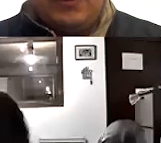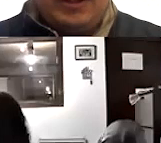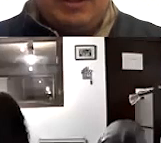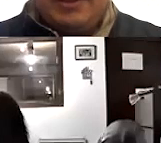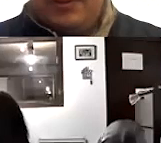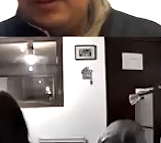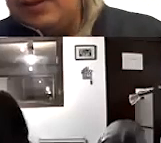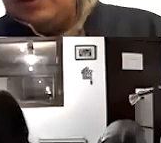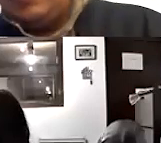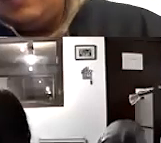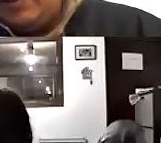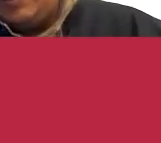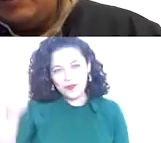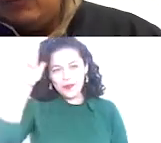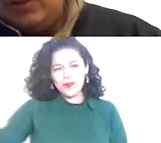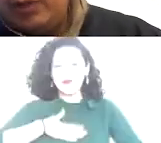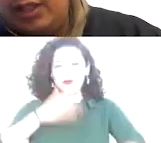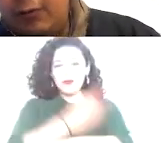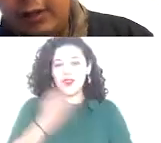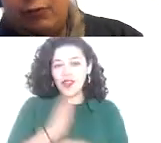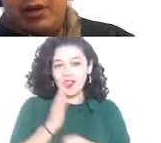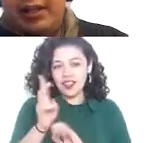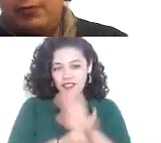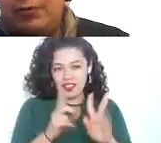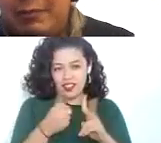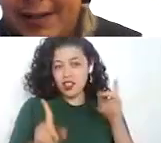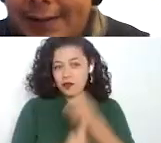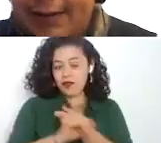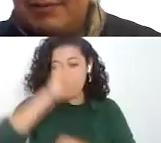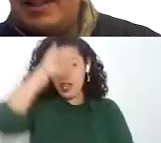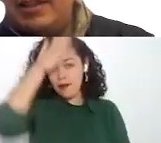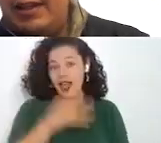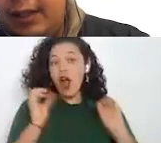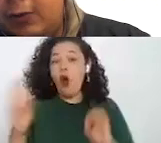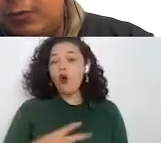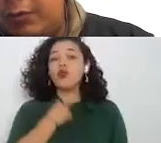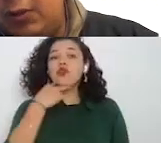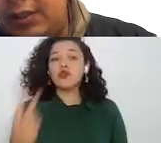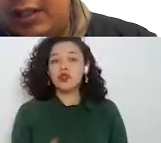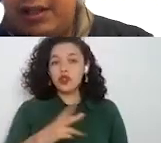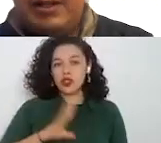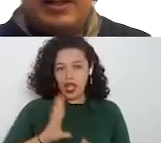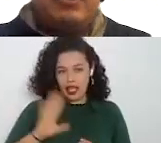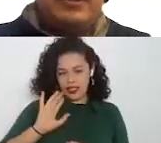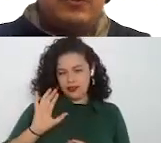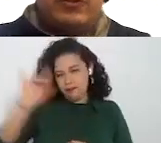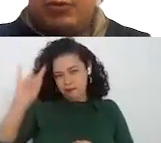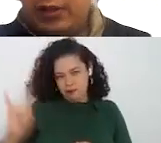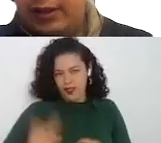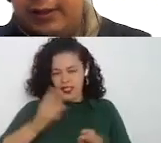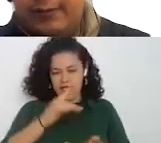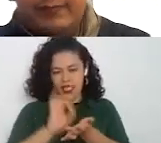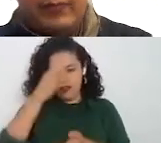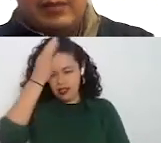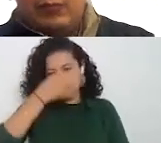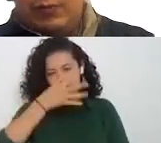dar inicio con la grabación. En caso de que tengan algún inconveniente con que su imagen o voz aparezcan a través de ella, indíquenos por medio del chat para llevar a cabo la edición